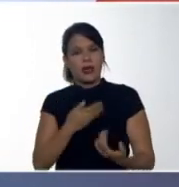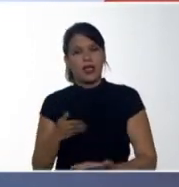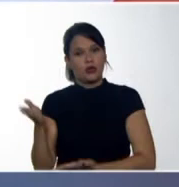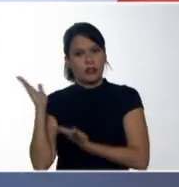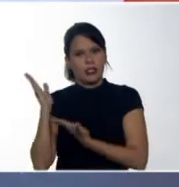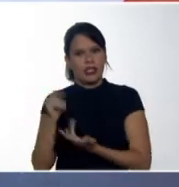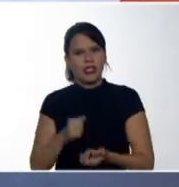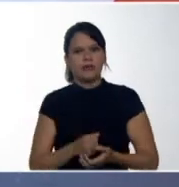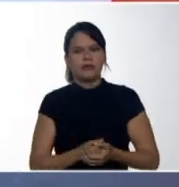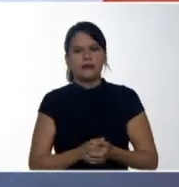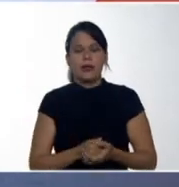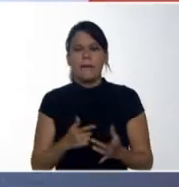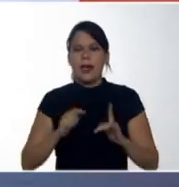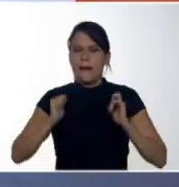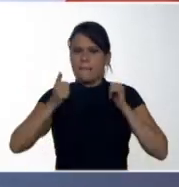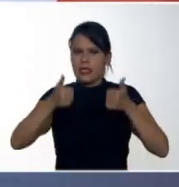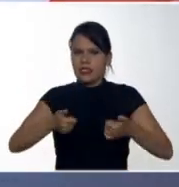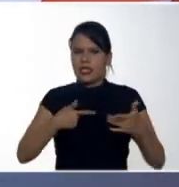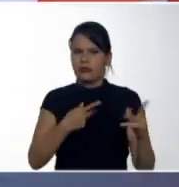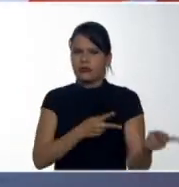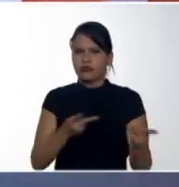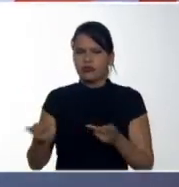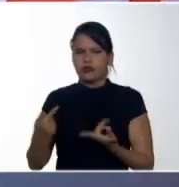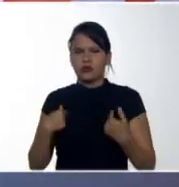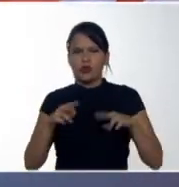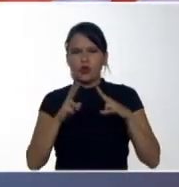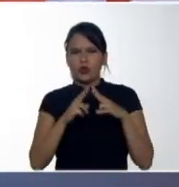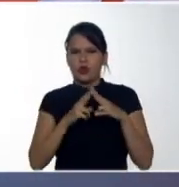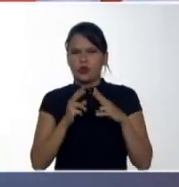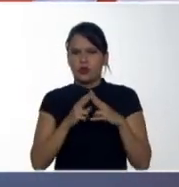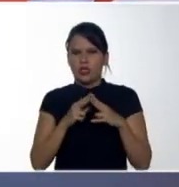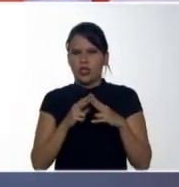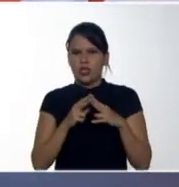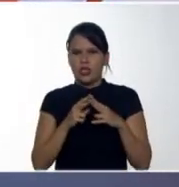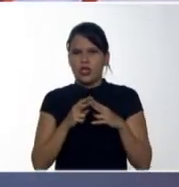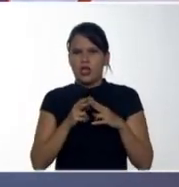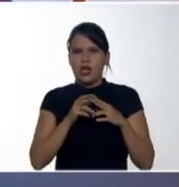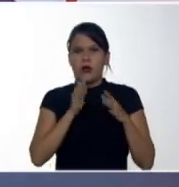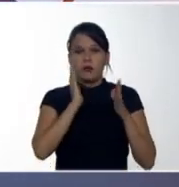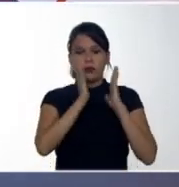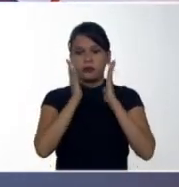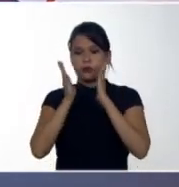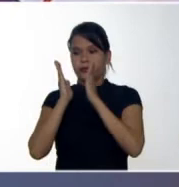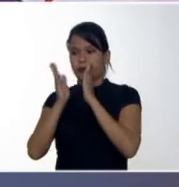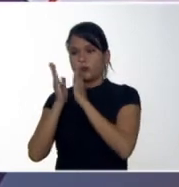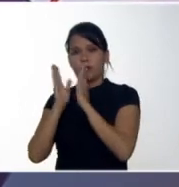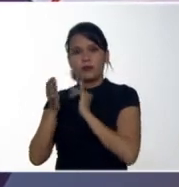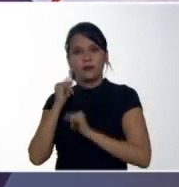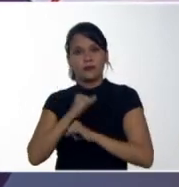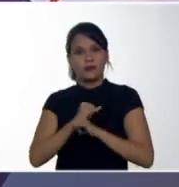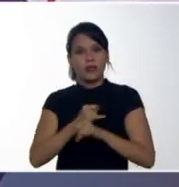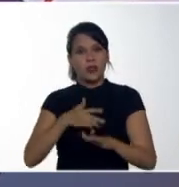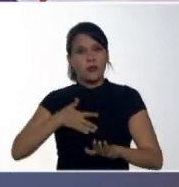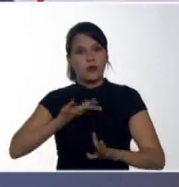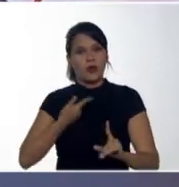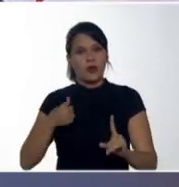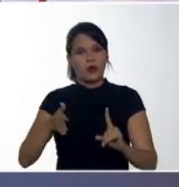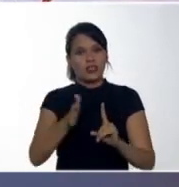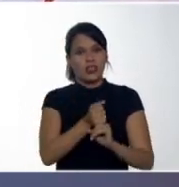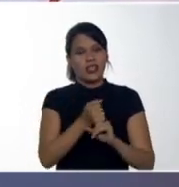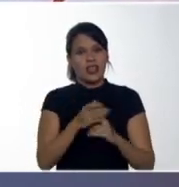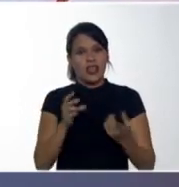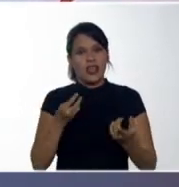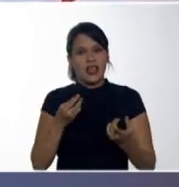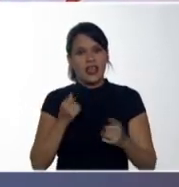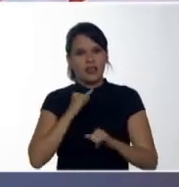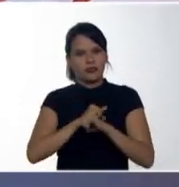nuestra pantalla. Para empezar, los invito a conocer la biblioteca virtual que pueden conseguir en la página web oficial del